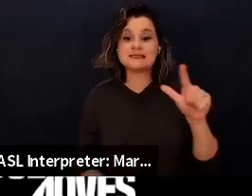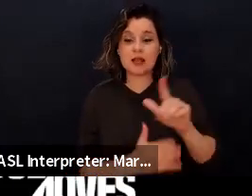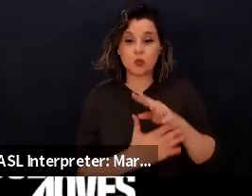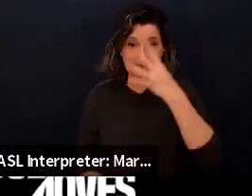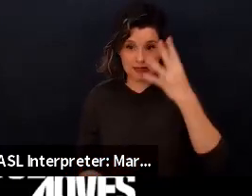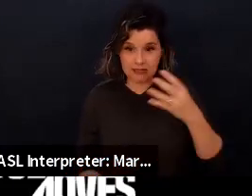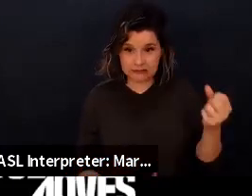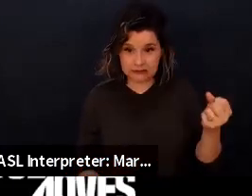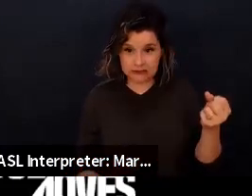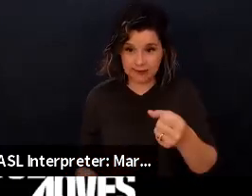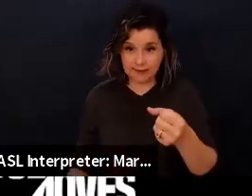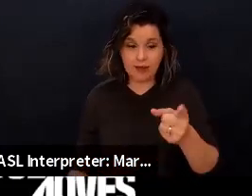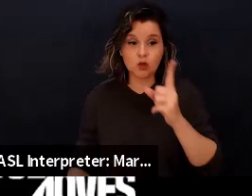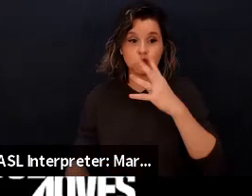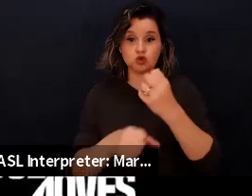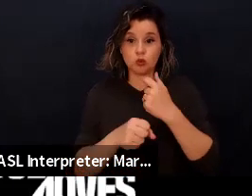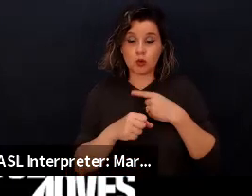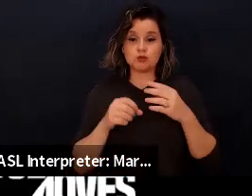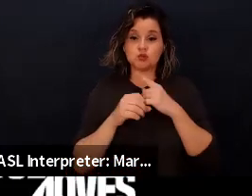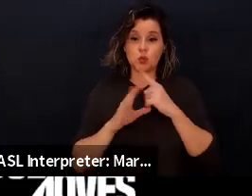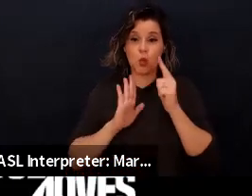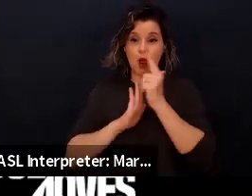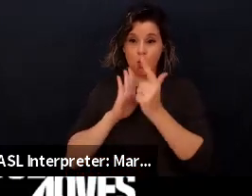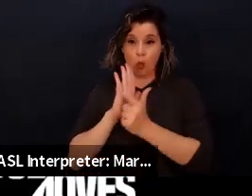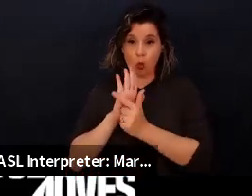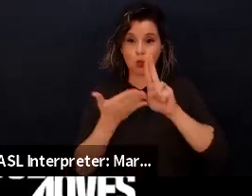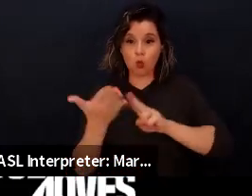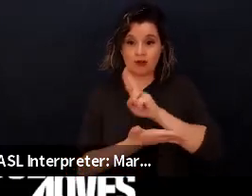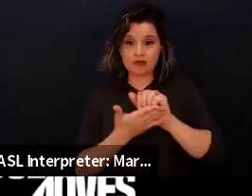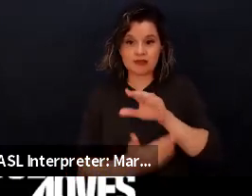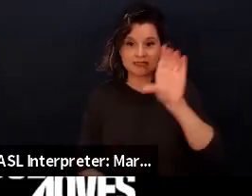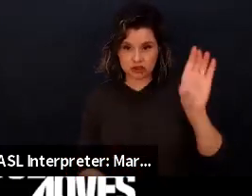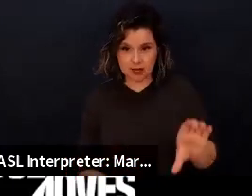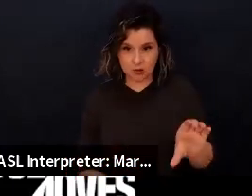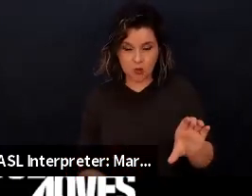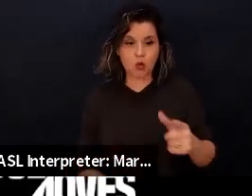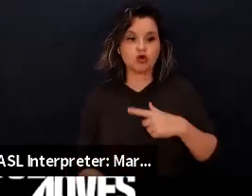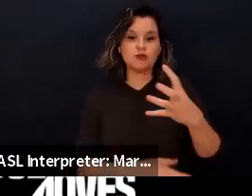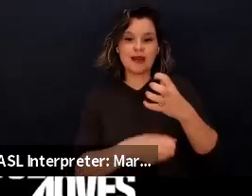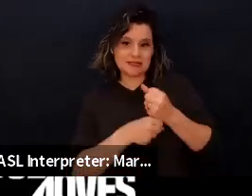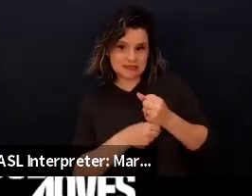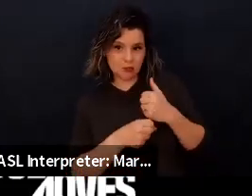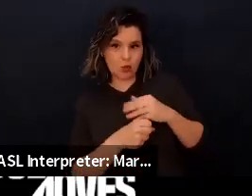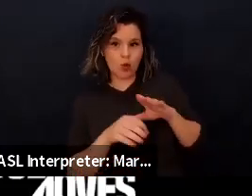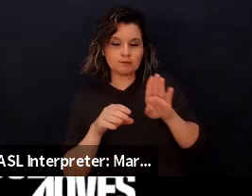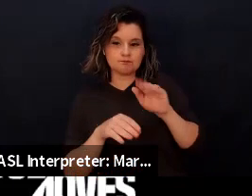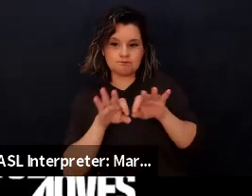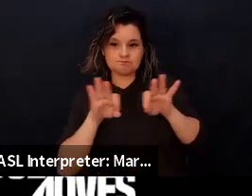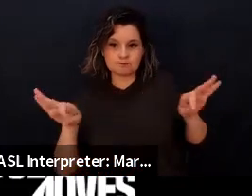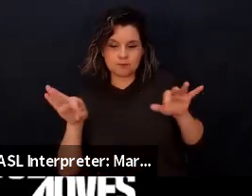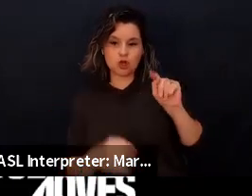inmigrante y obtuvo su título de abogada de la Universidad de Chicago, donde recibió la beca Tony